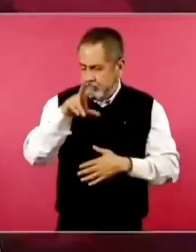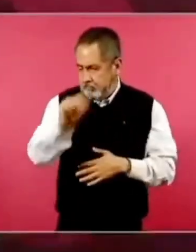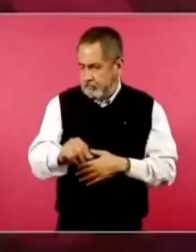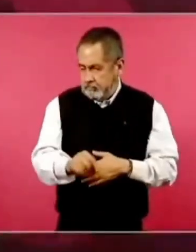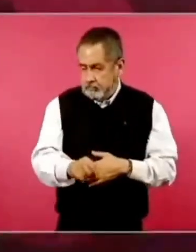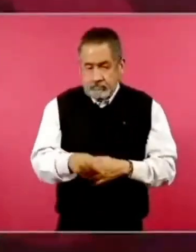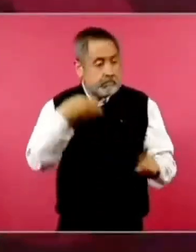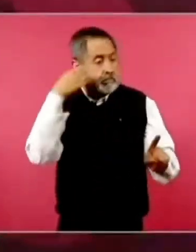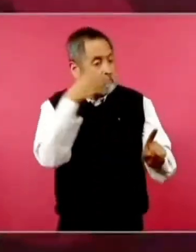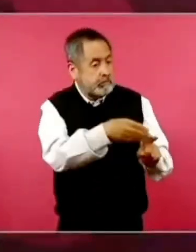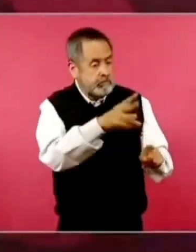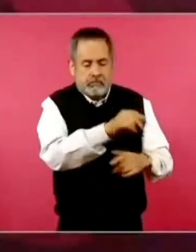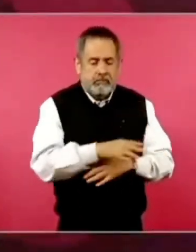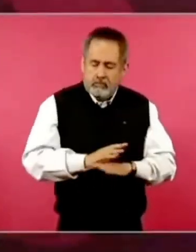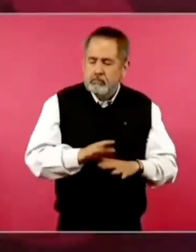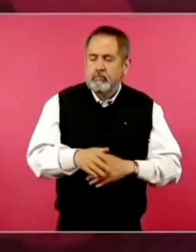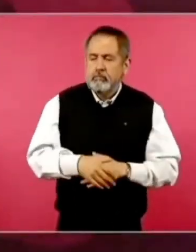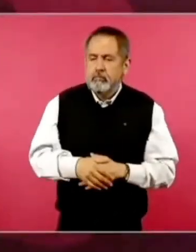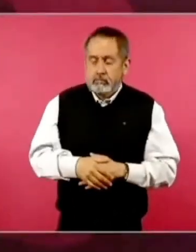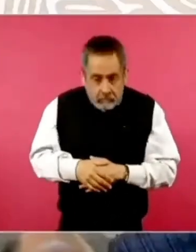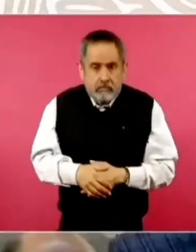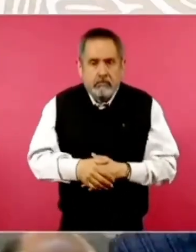Pues, ¿qué creen? Volvió a suceder.